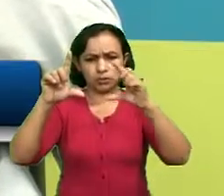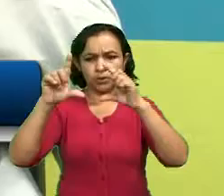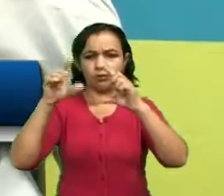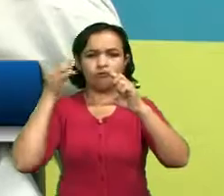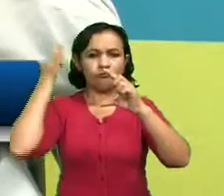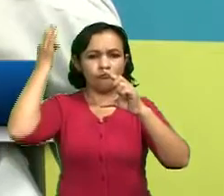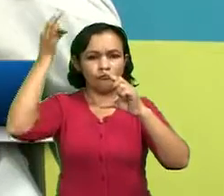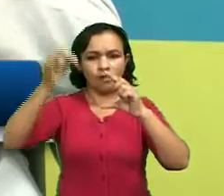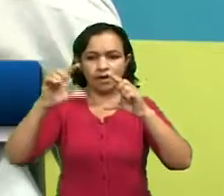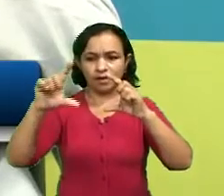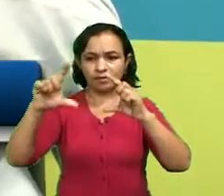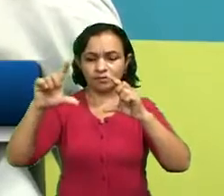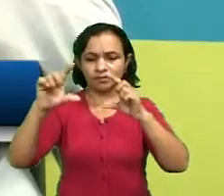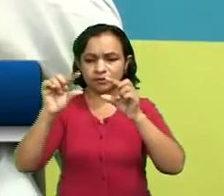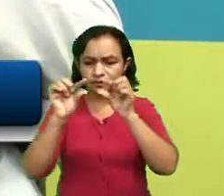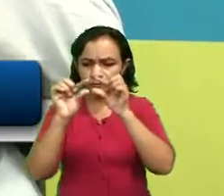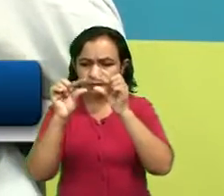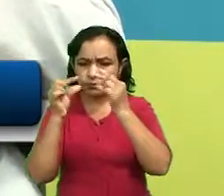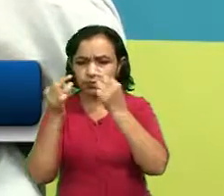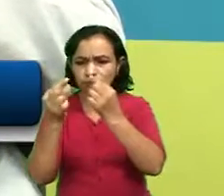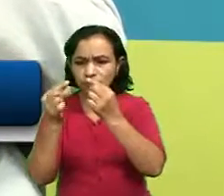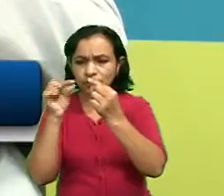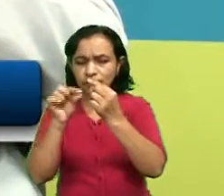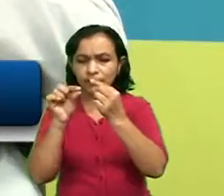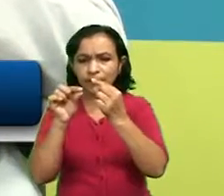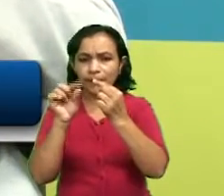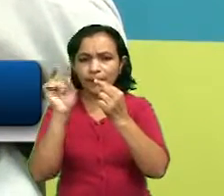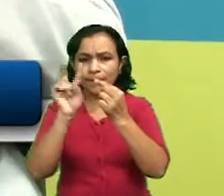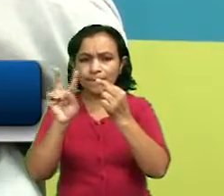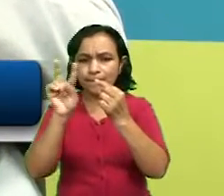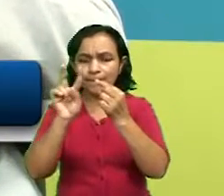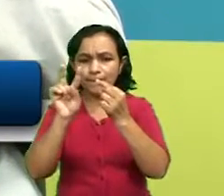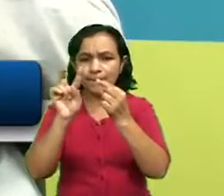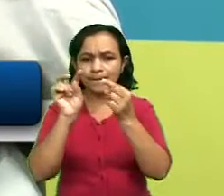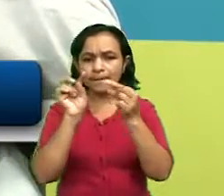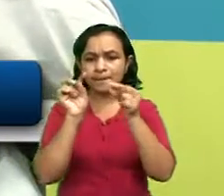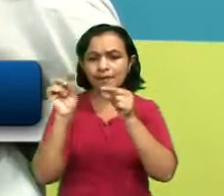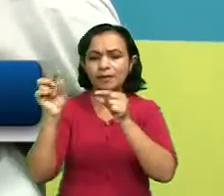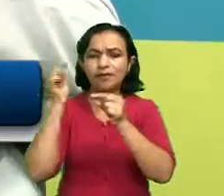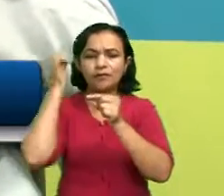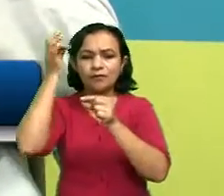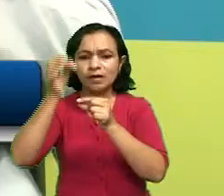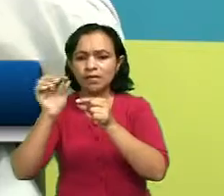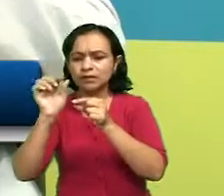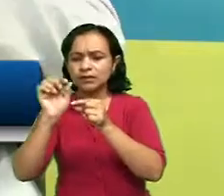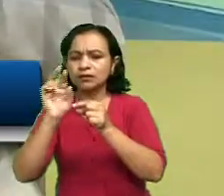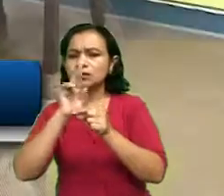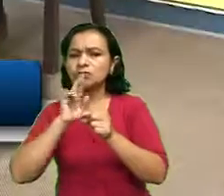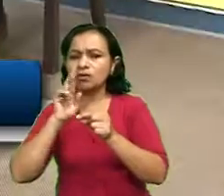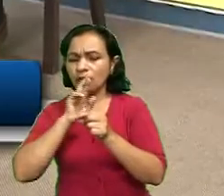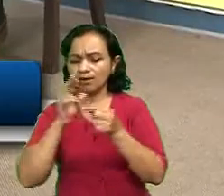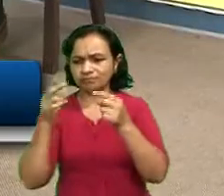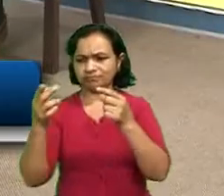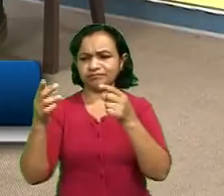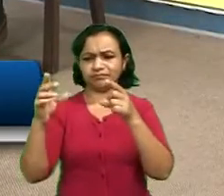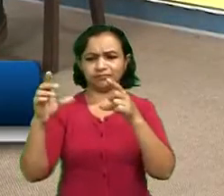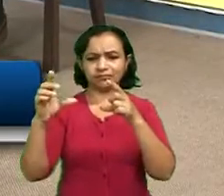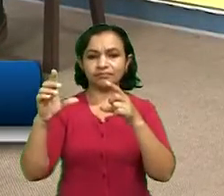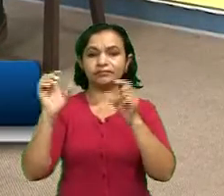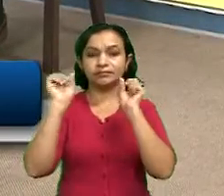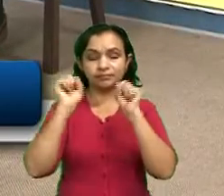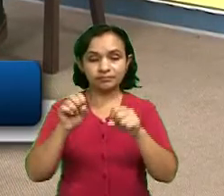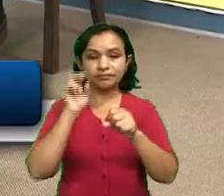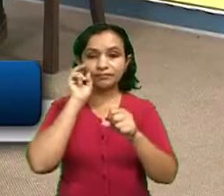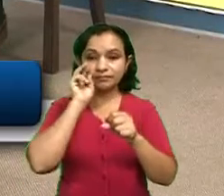falsa. O la ticket lleva, la original lleva verde, una cinta verde, y la copia lleva una cinta roja. Entonces nosotros